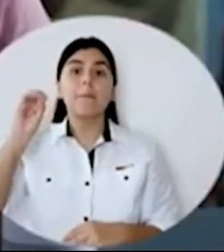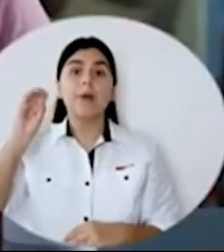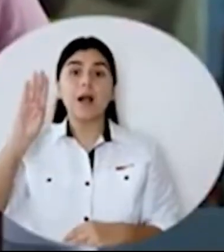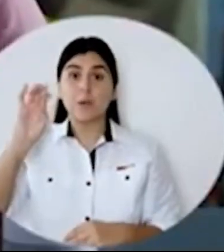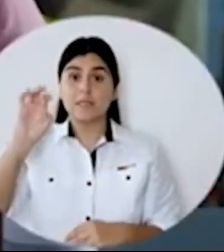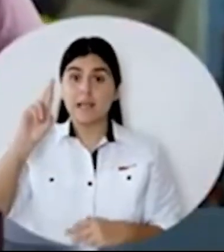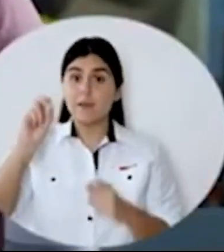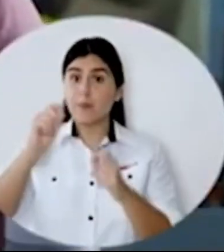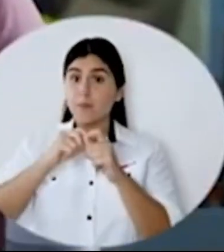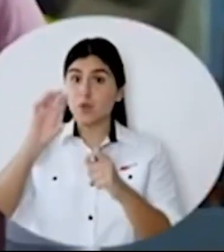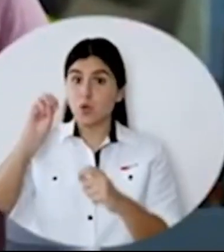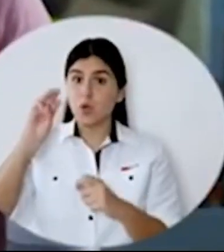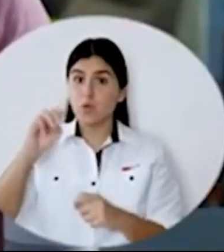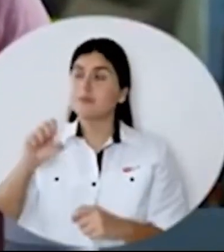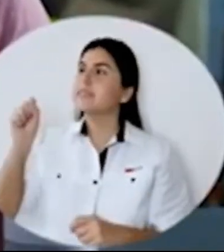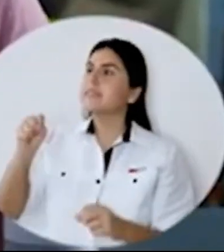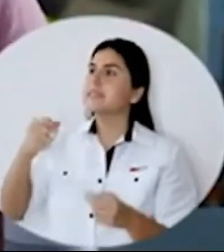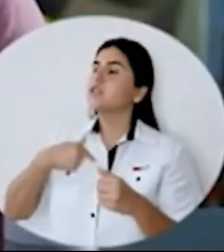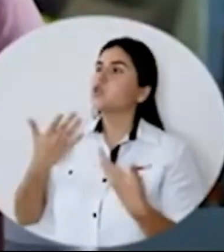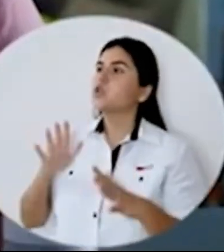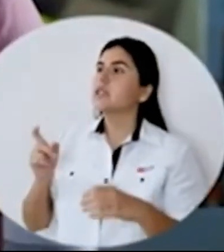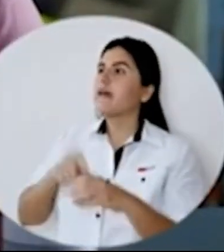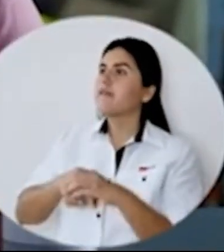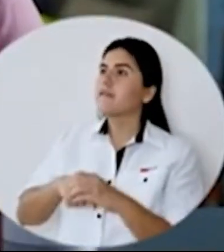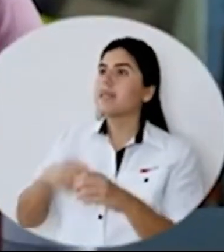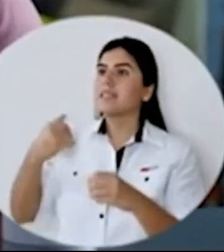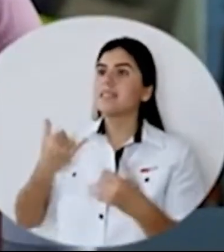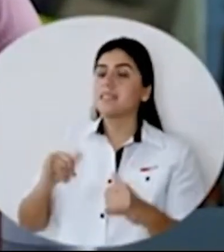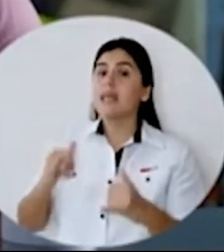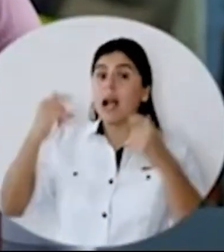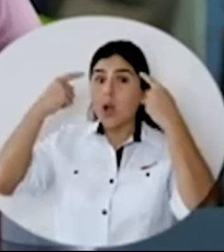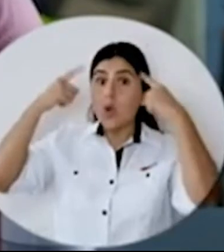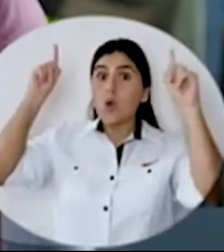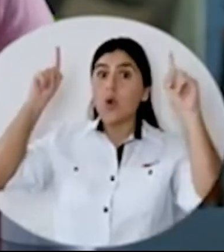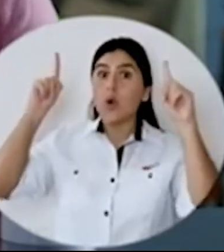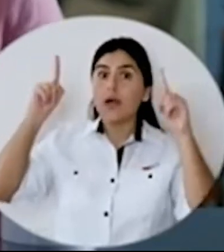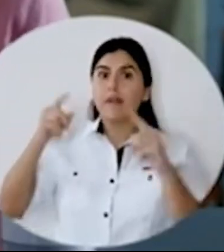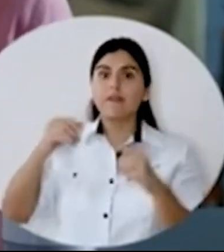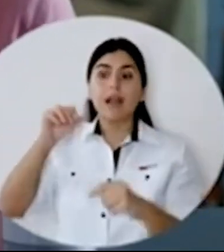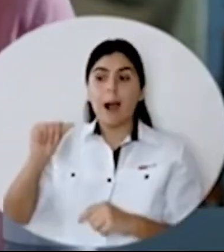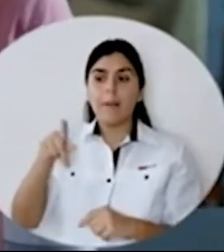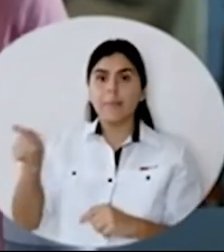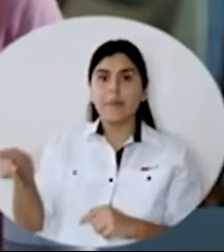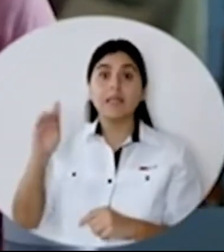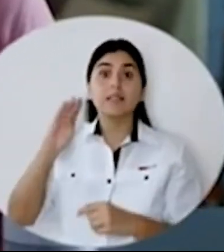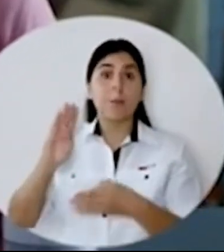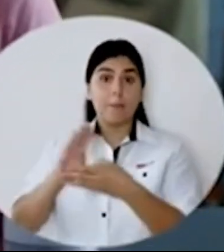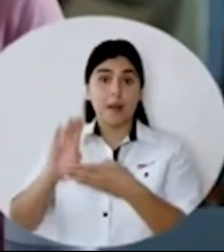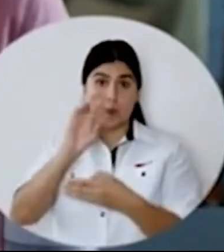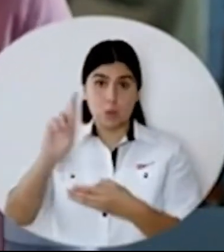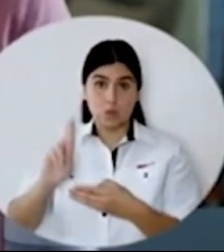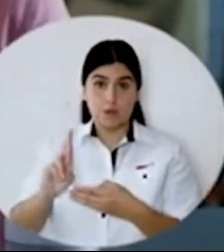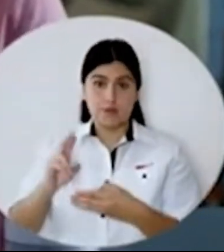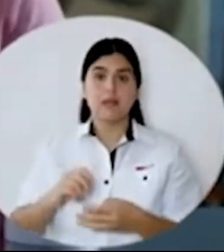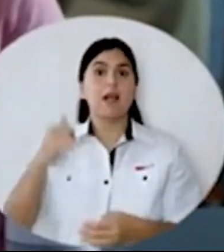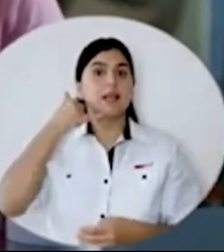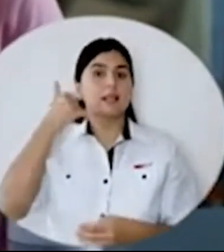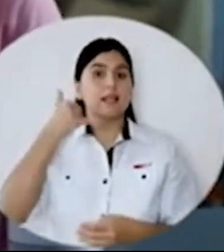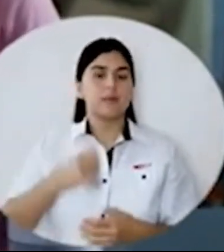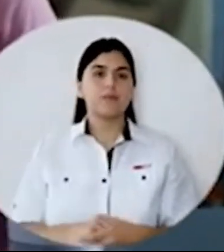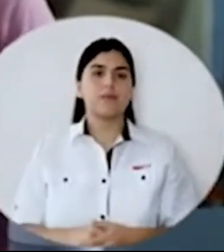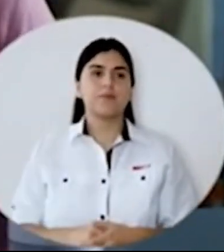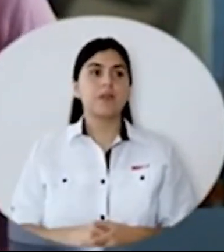Sofi, ya estoy afiliada. Bueno, ya logré abrir BCR Móvil desde el celular. Ok, ahora va a ingresar su número de usuario